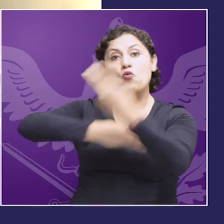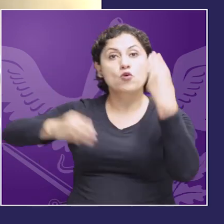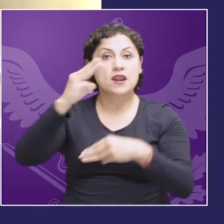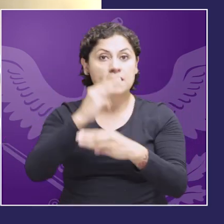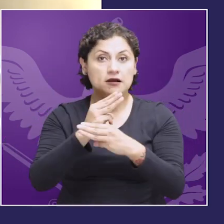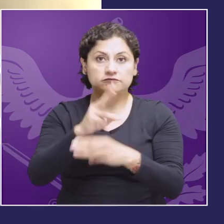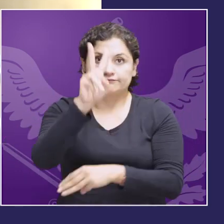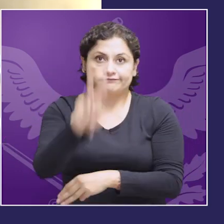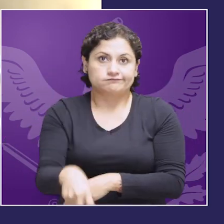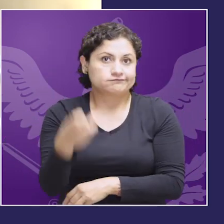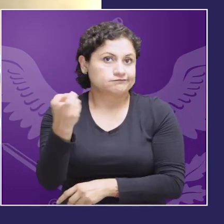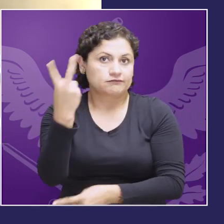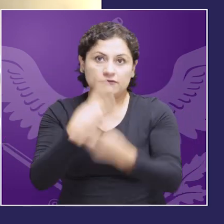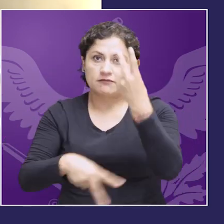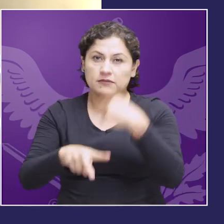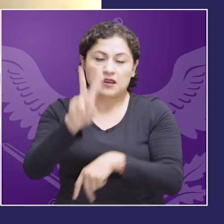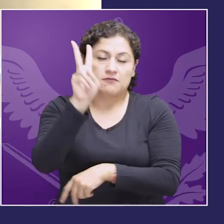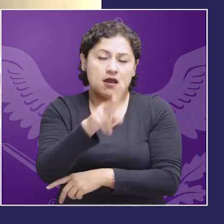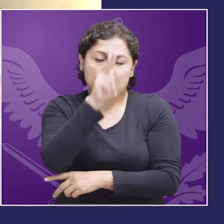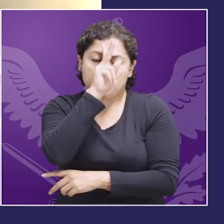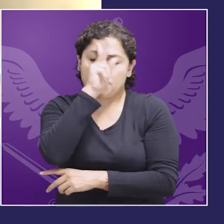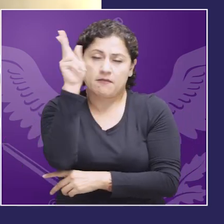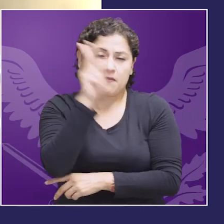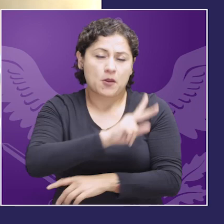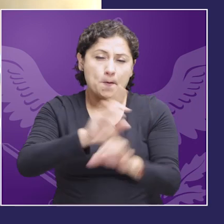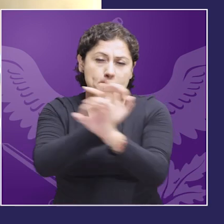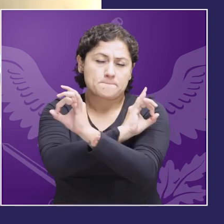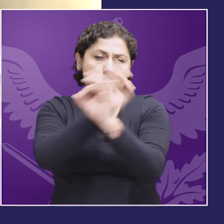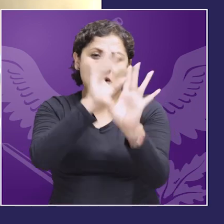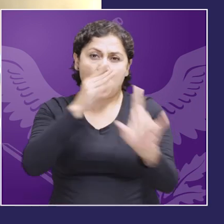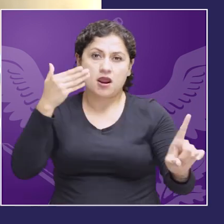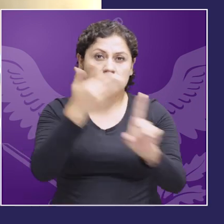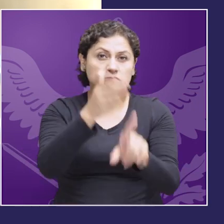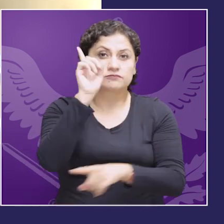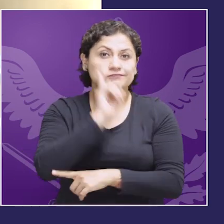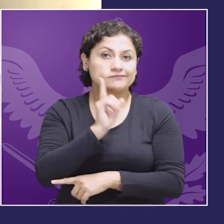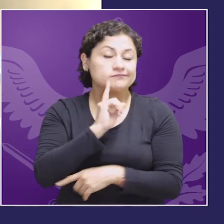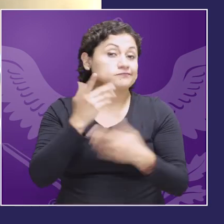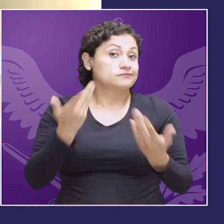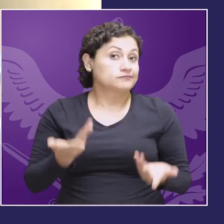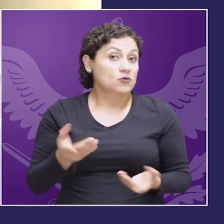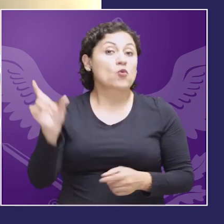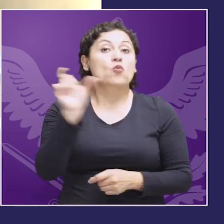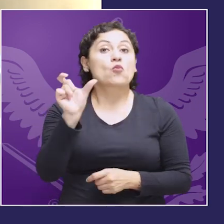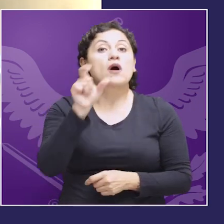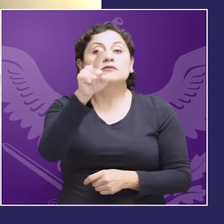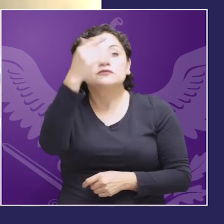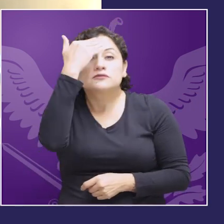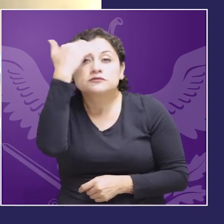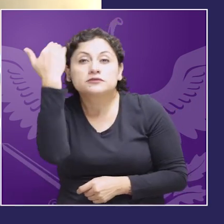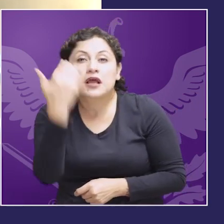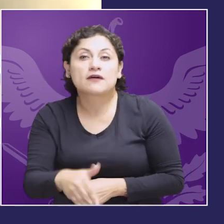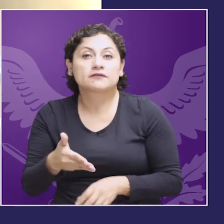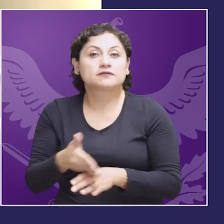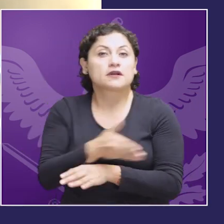genera enormes pasiones, exacerba la violencia contra las mujeres. Y cuando uno sabe las